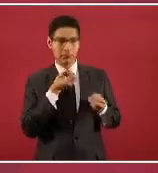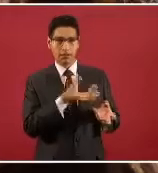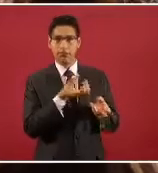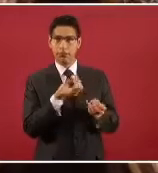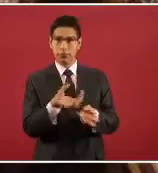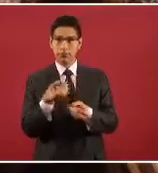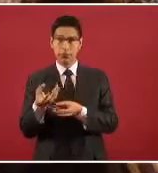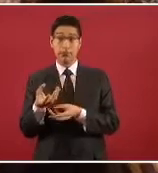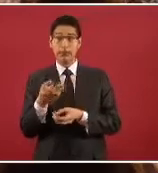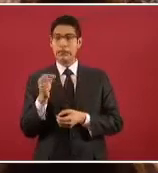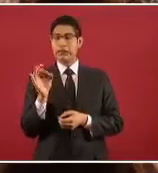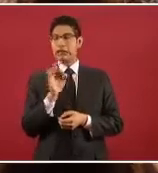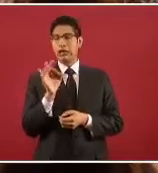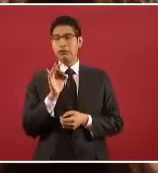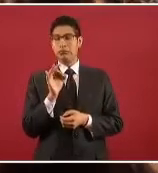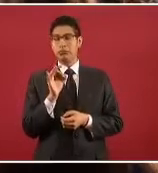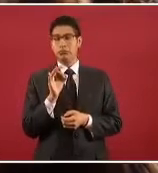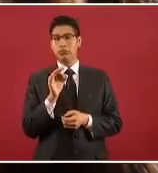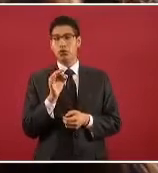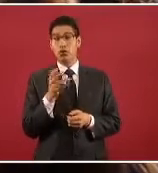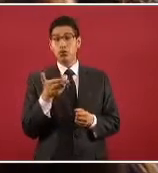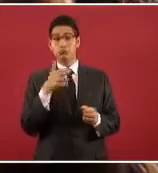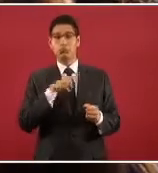Si son 80 hospitales,